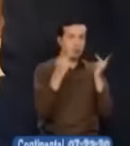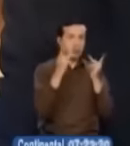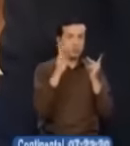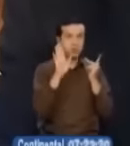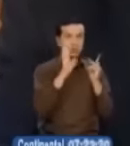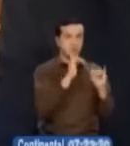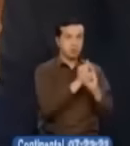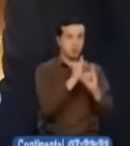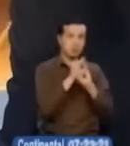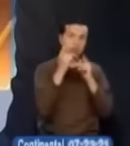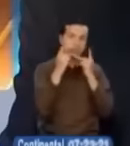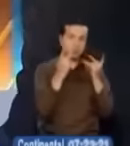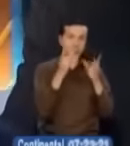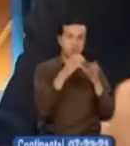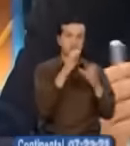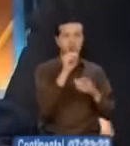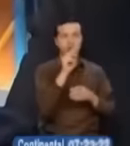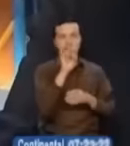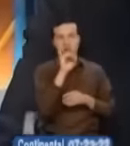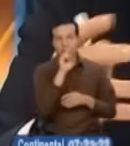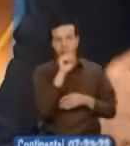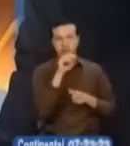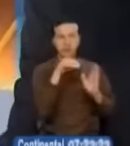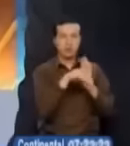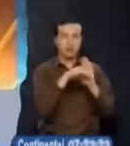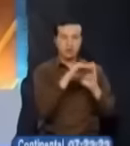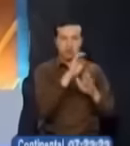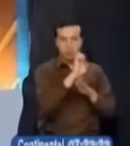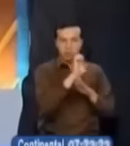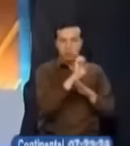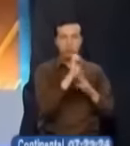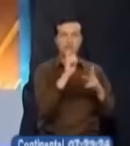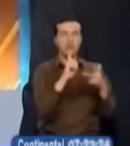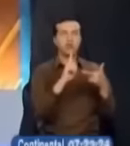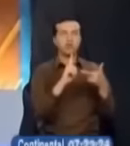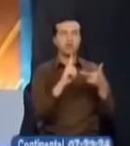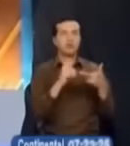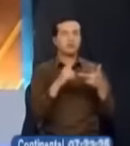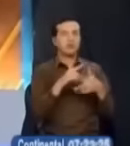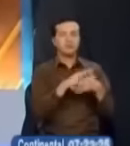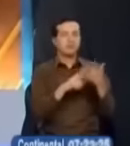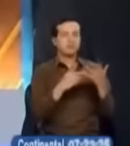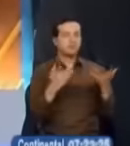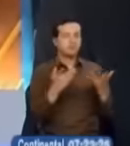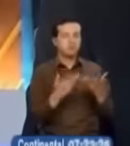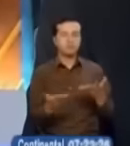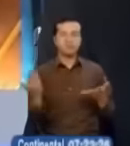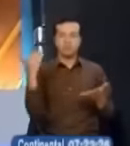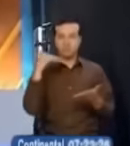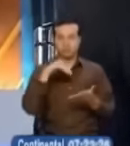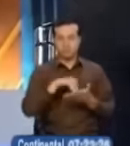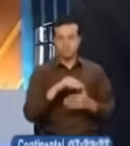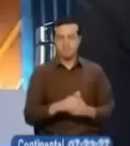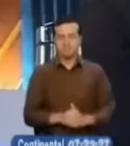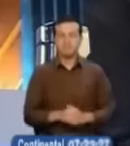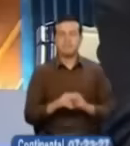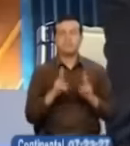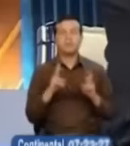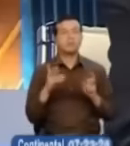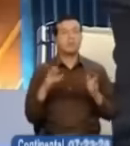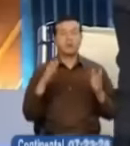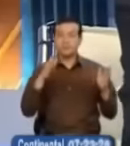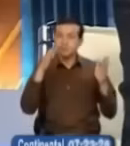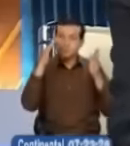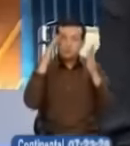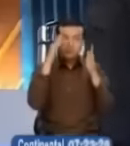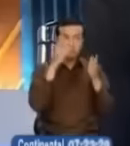instituciones públicas financieras, el CONAFIS, el BAN, ahora BAN Ecuador. Pero volvamos al tema de hacia dónde